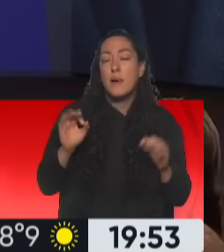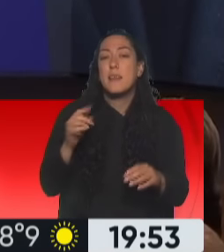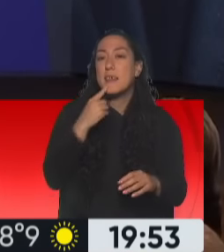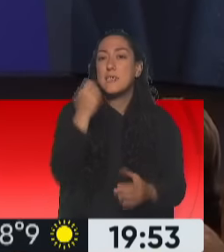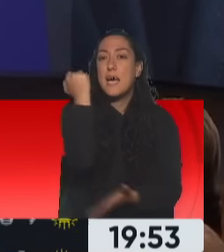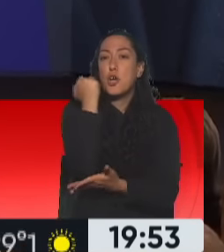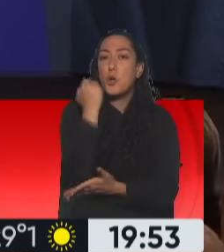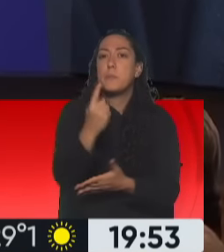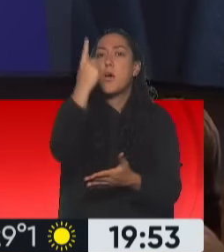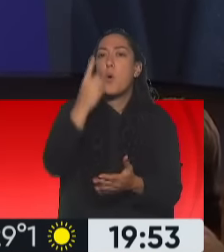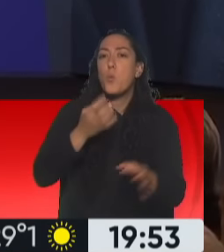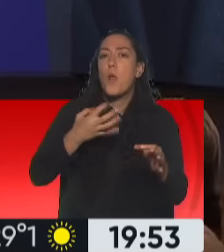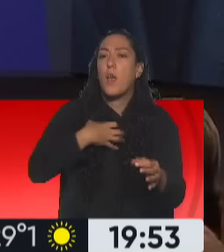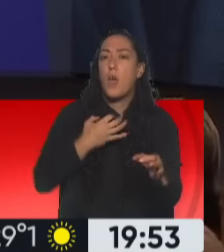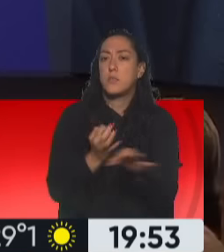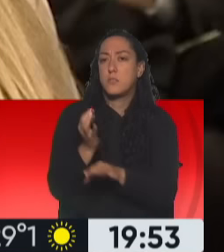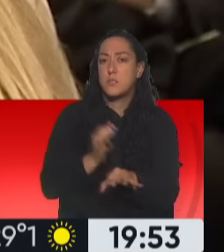lección.